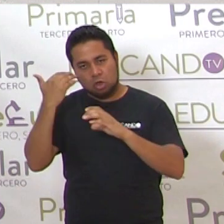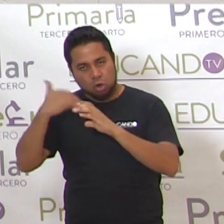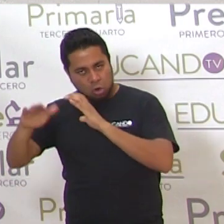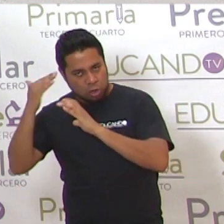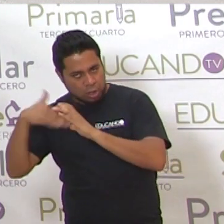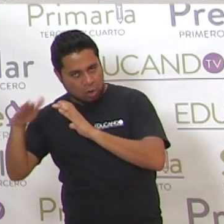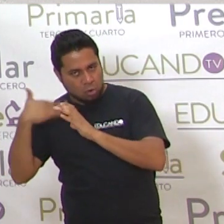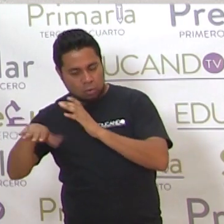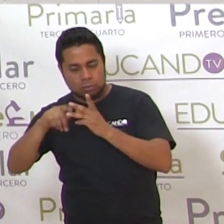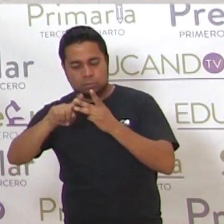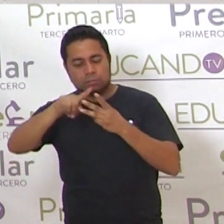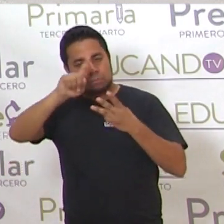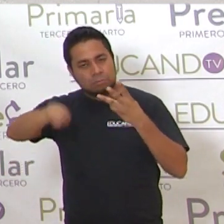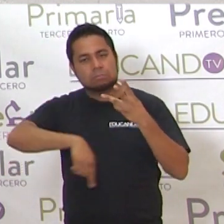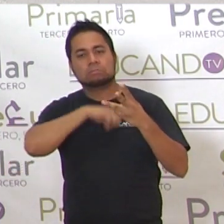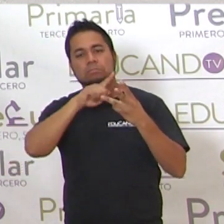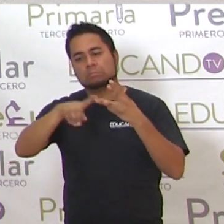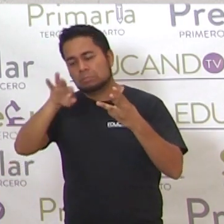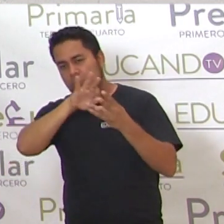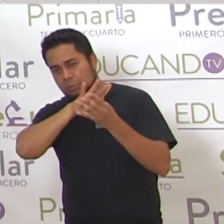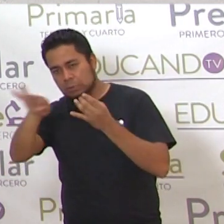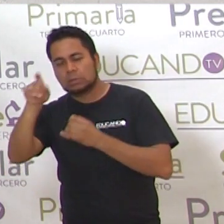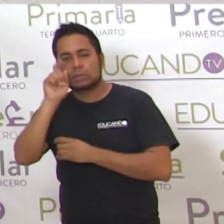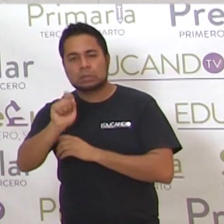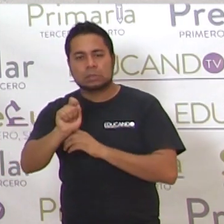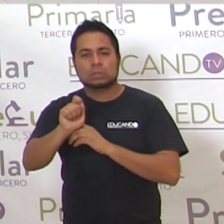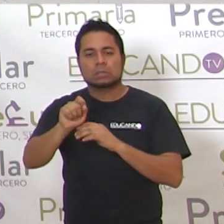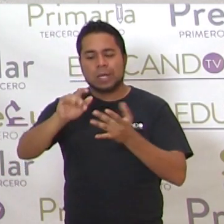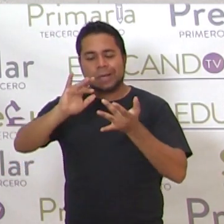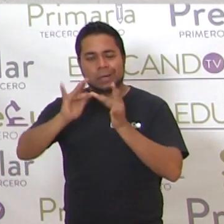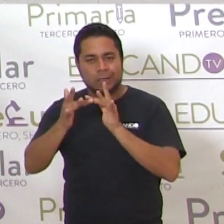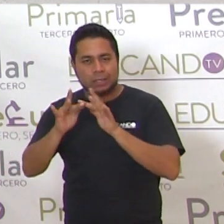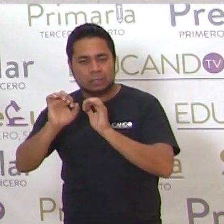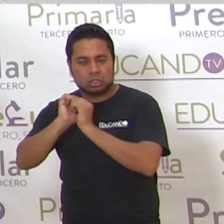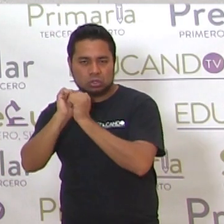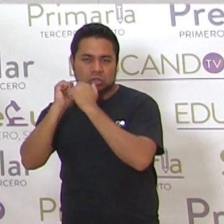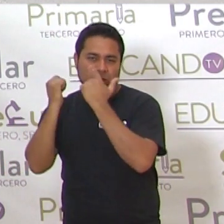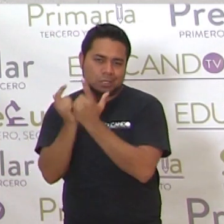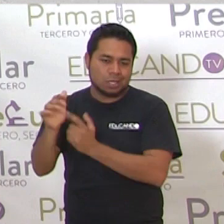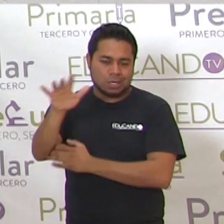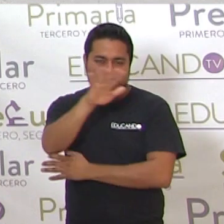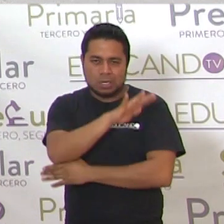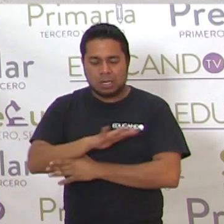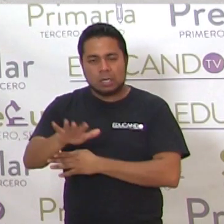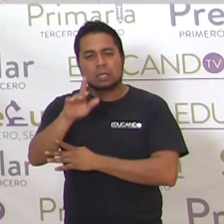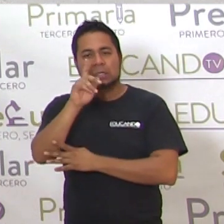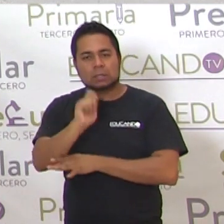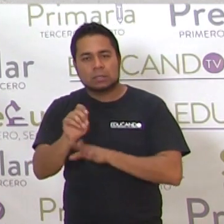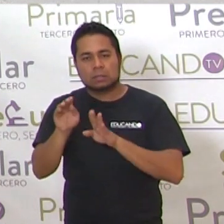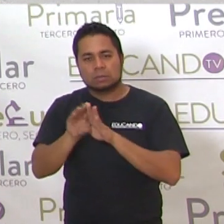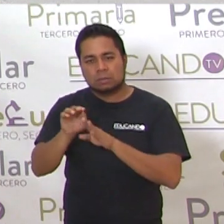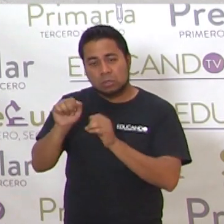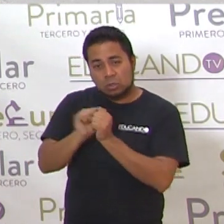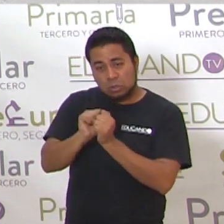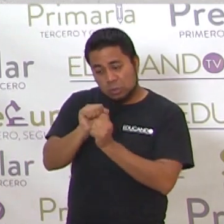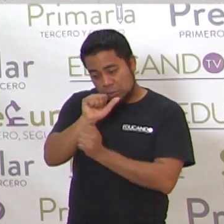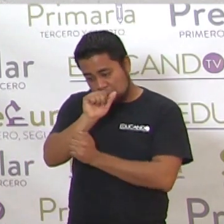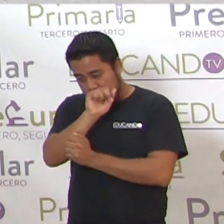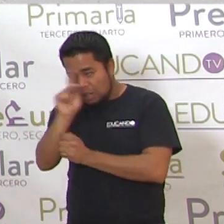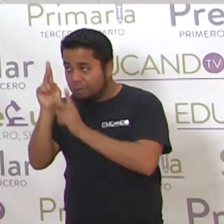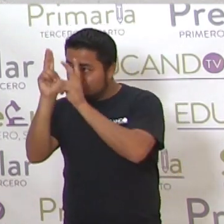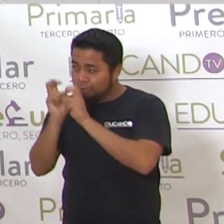correo electrónico y por último lo que son nuestras redes sociales a partir de aplicaciones web